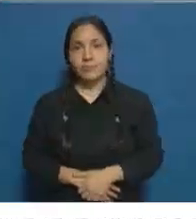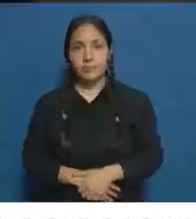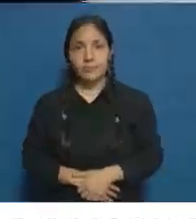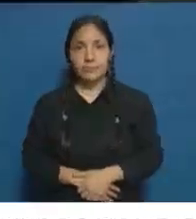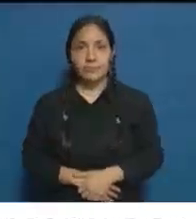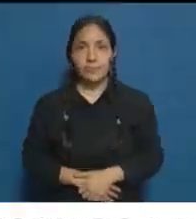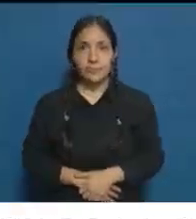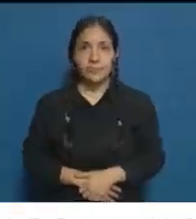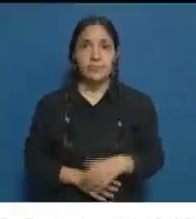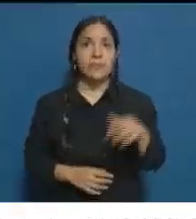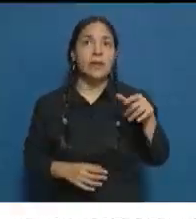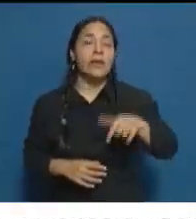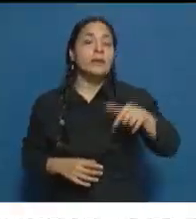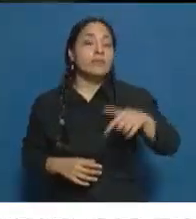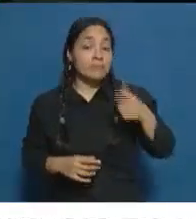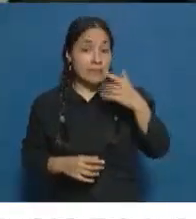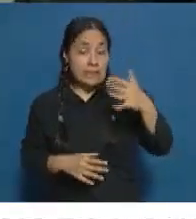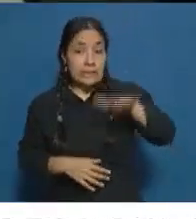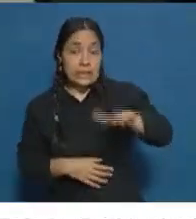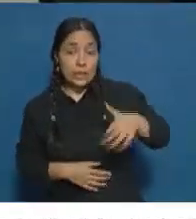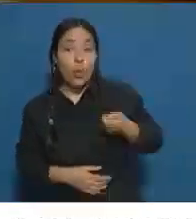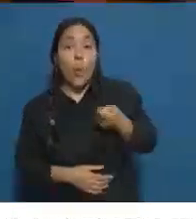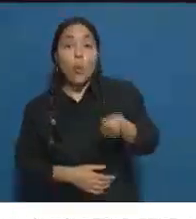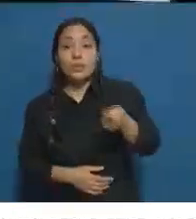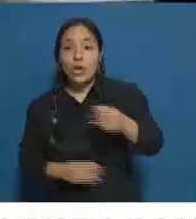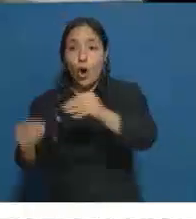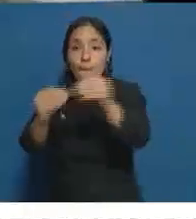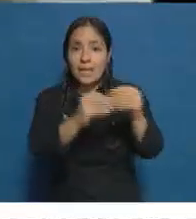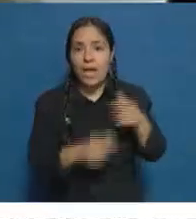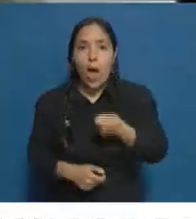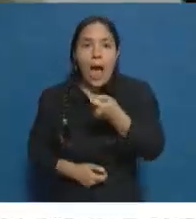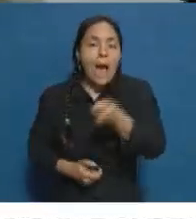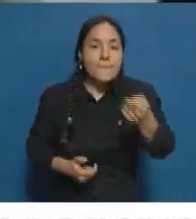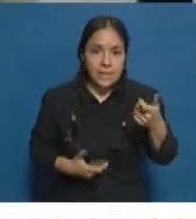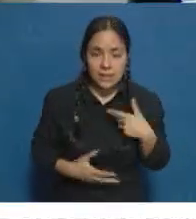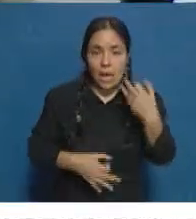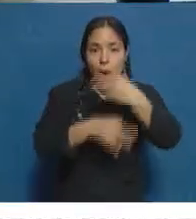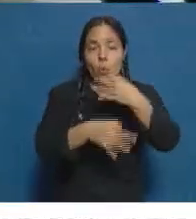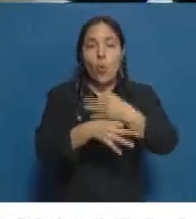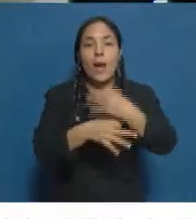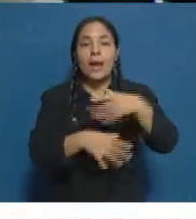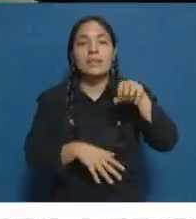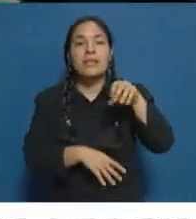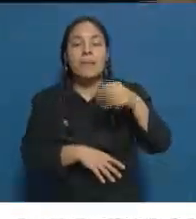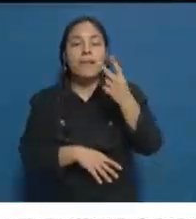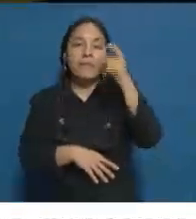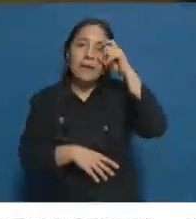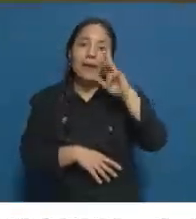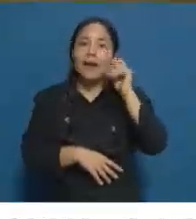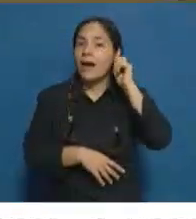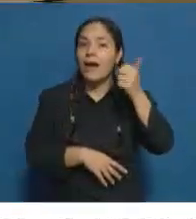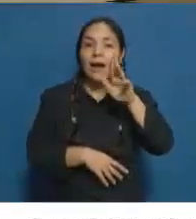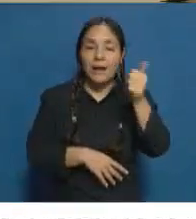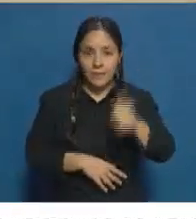a la escuela con un cuchillo y habría amenazado a sus compañeritos. Sucedió en la escuela Carlos Vergara de Ciudad. Tras el hecho,